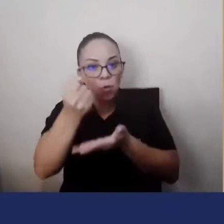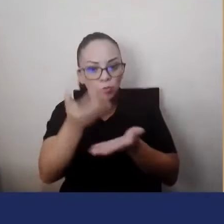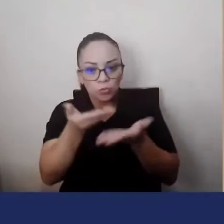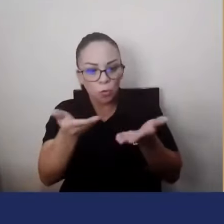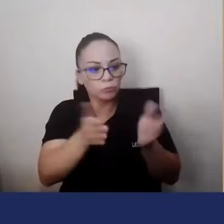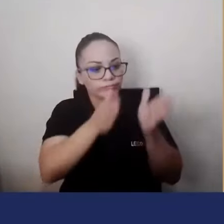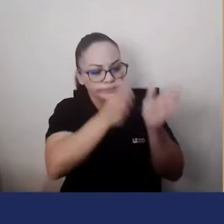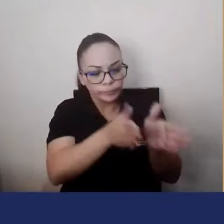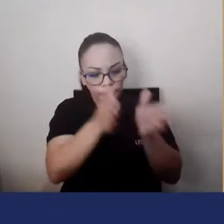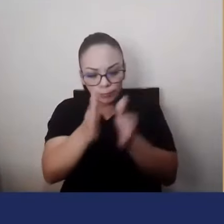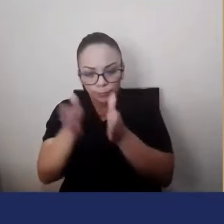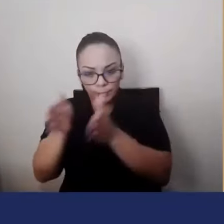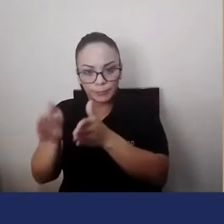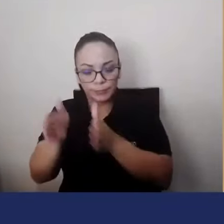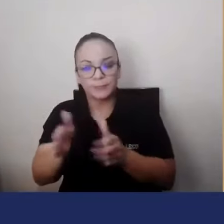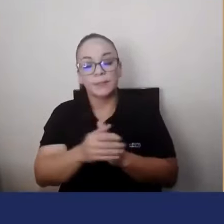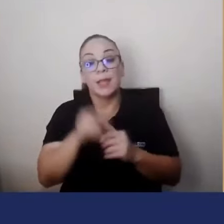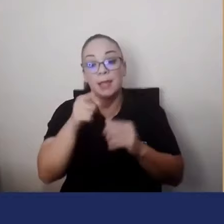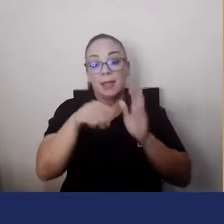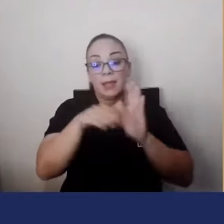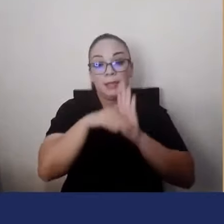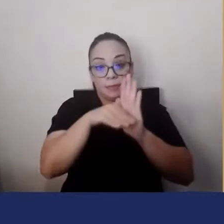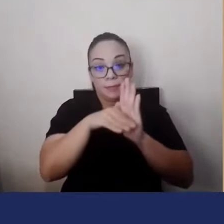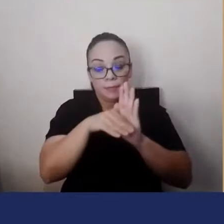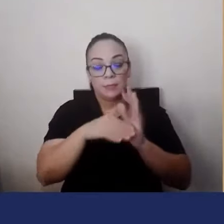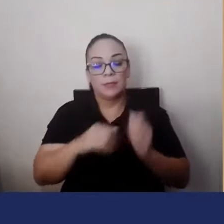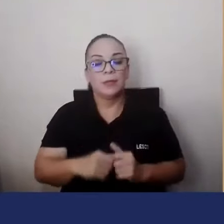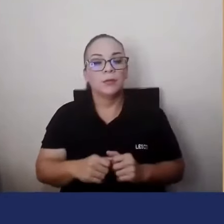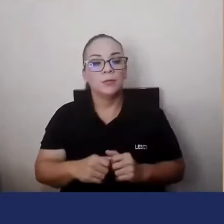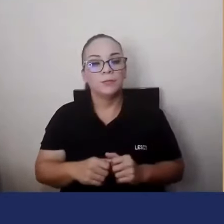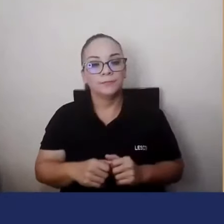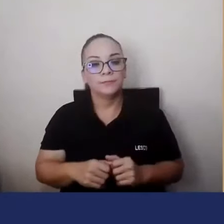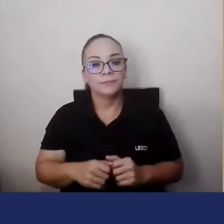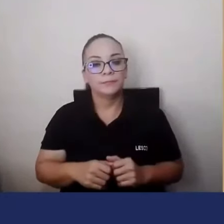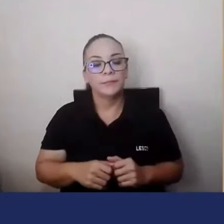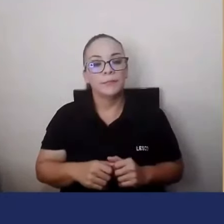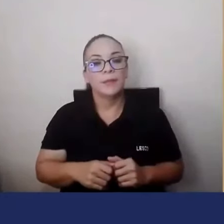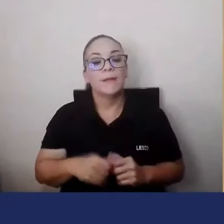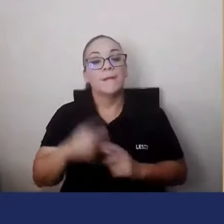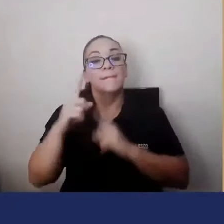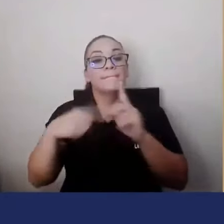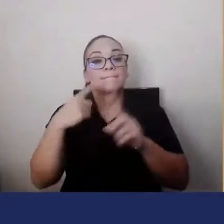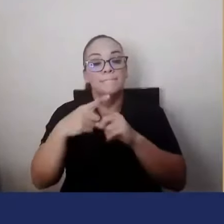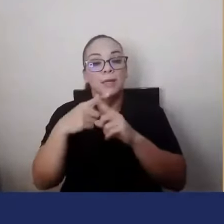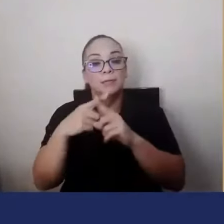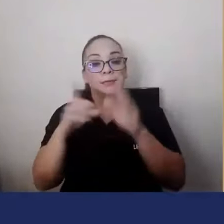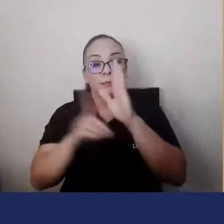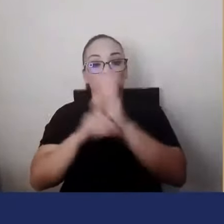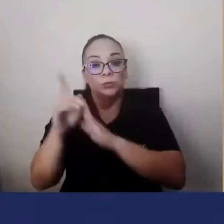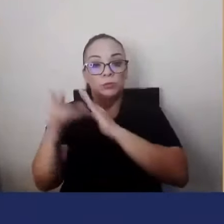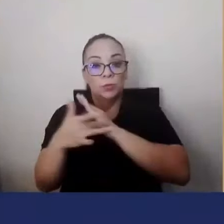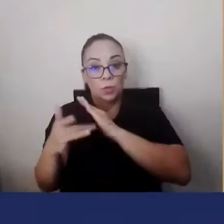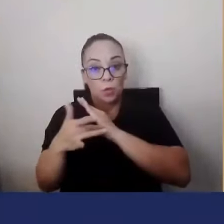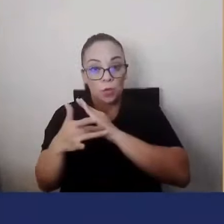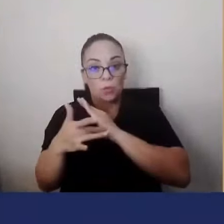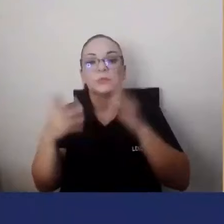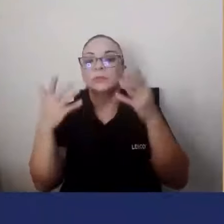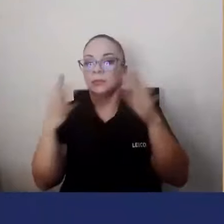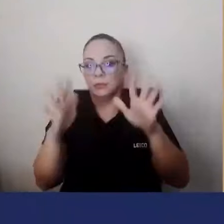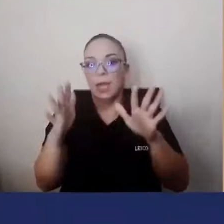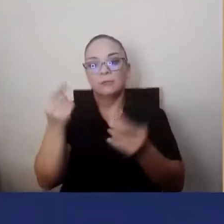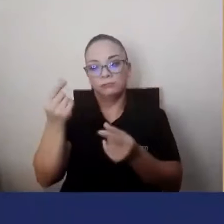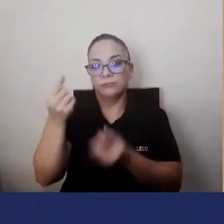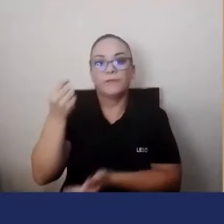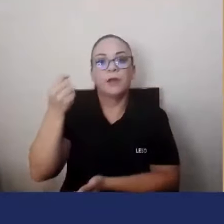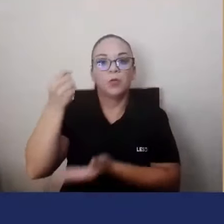Para la construcción de este modelo y de todo el desarrollo tecnológico, ya tenemos los recursos,